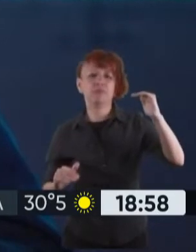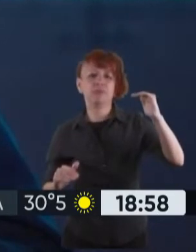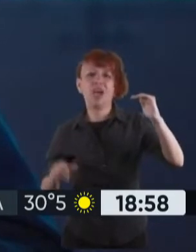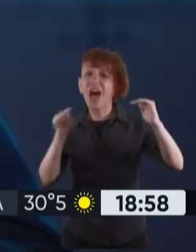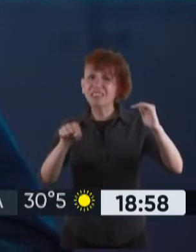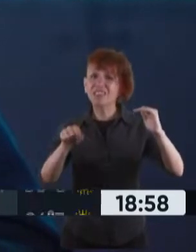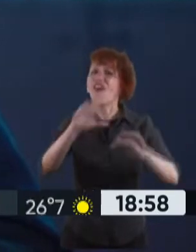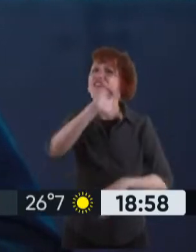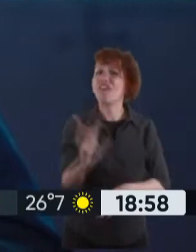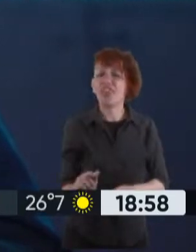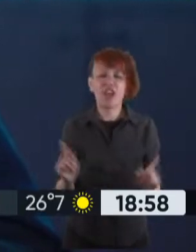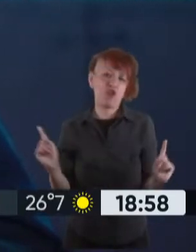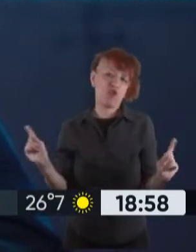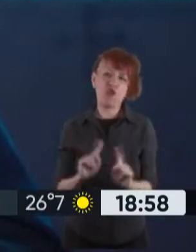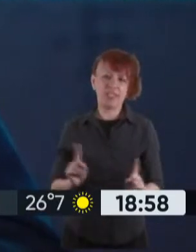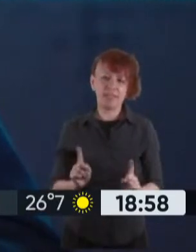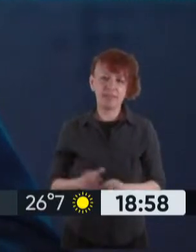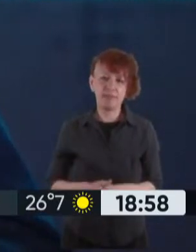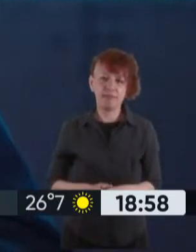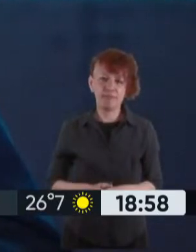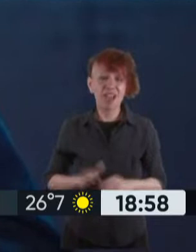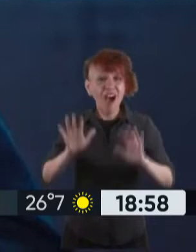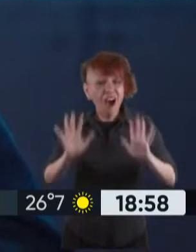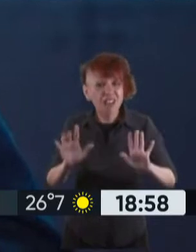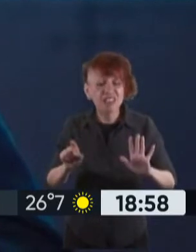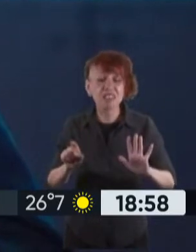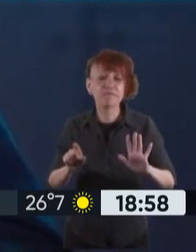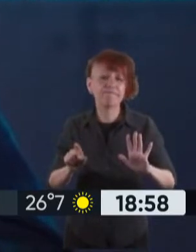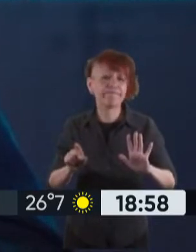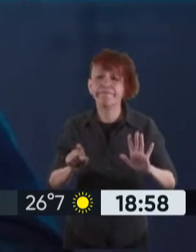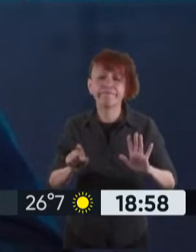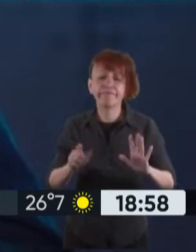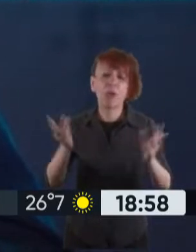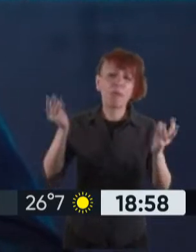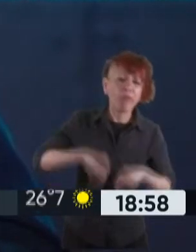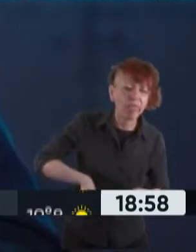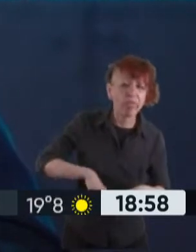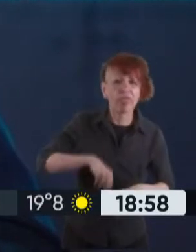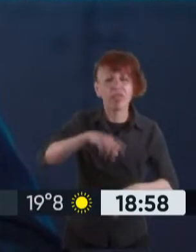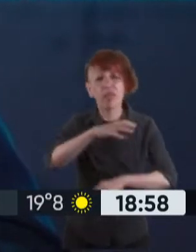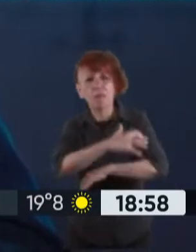ser una Argentina federal. Va a ser una Argentina que profundice la frustración y la pobreza.